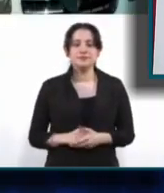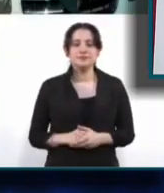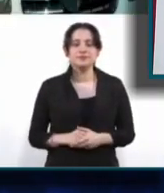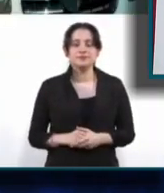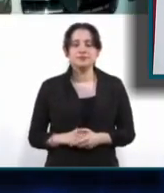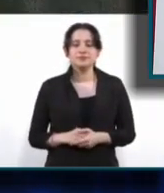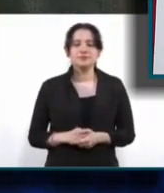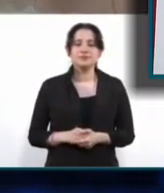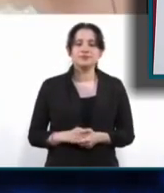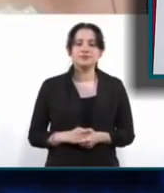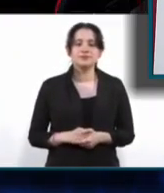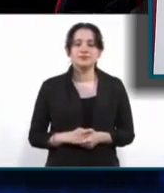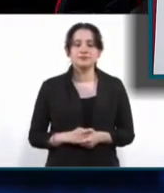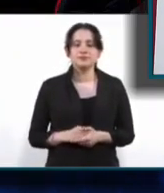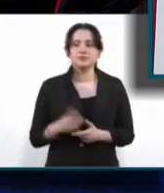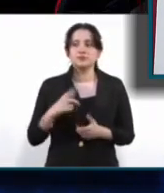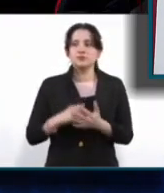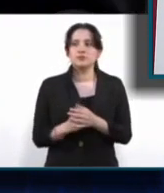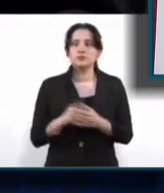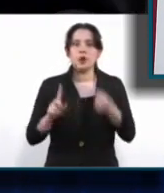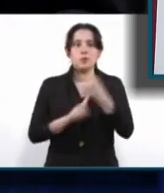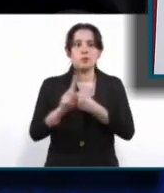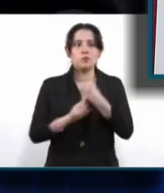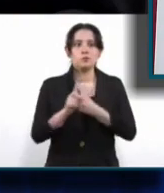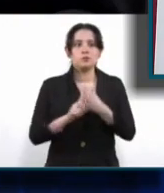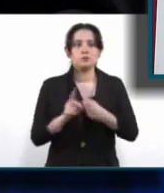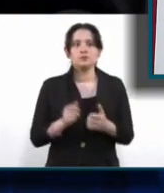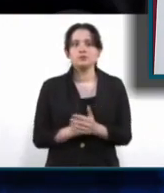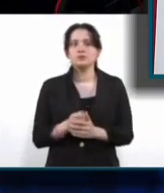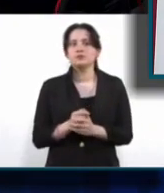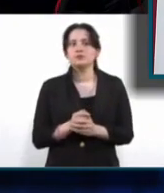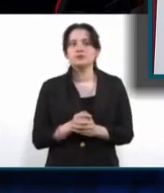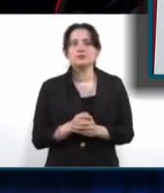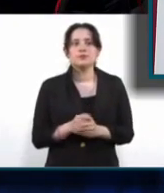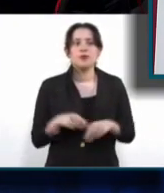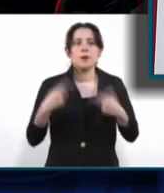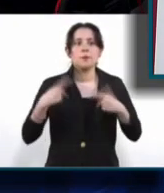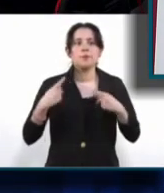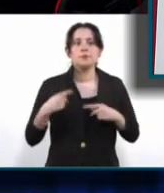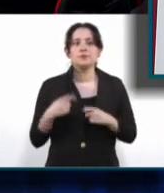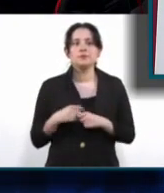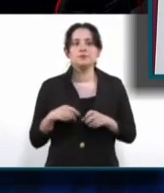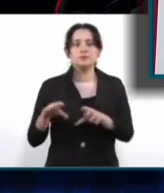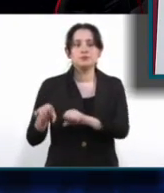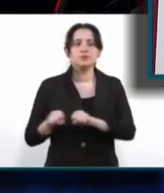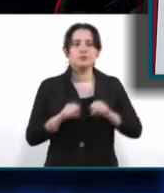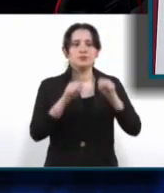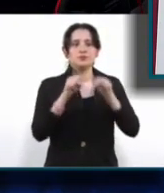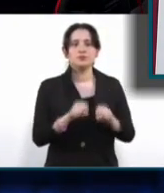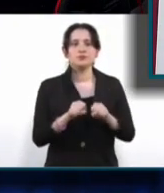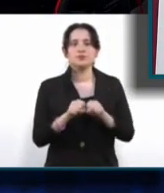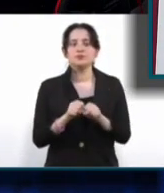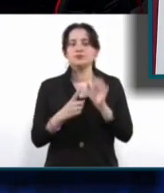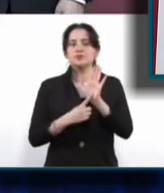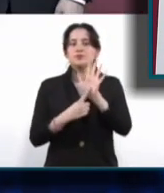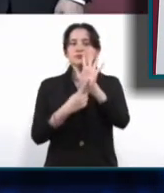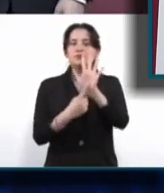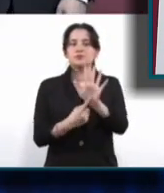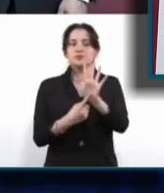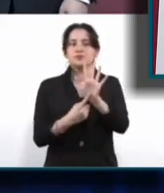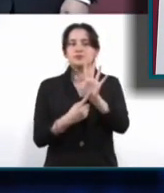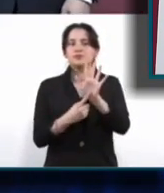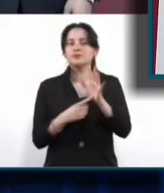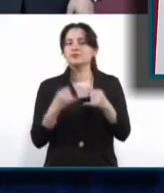perpetrado en contra del periodista Ciro Gómez Leyva quiero Resaltar que este